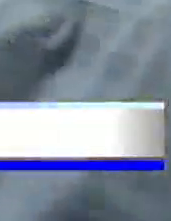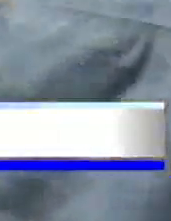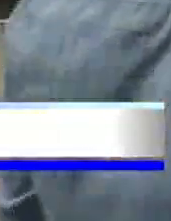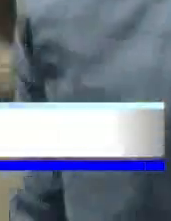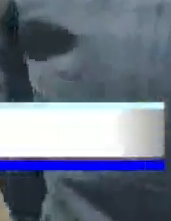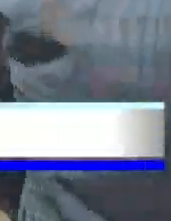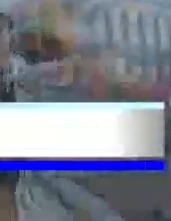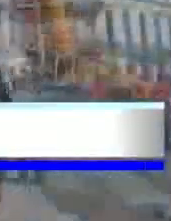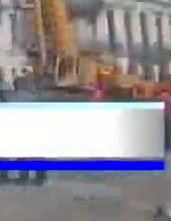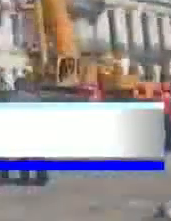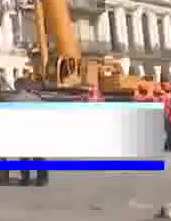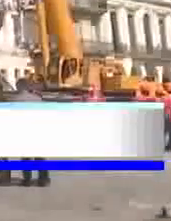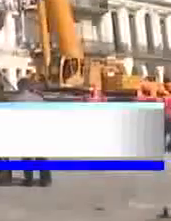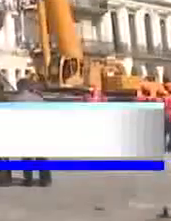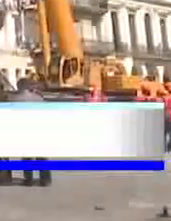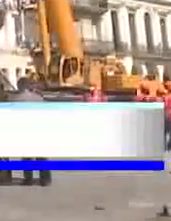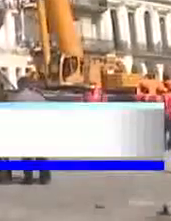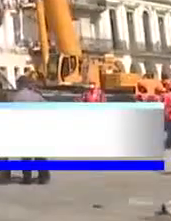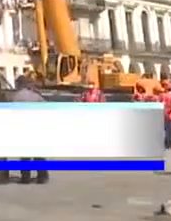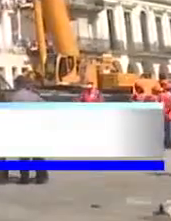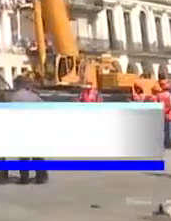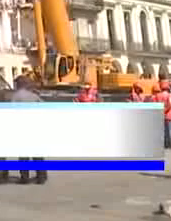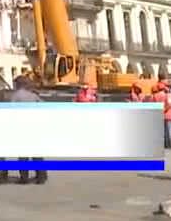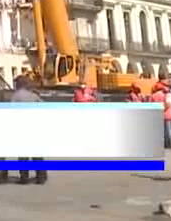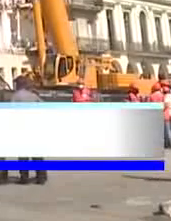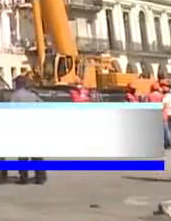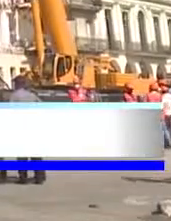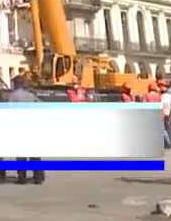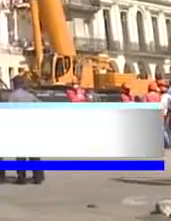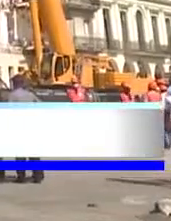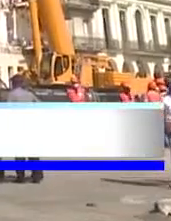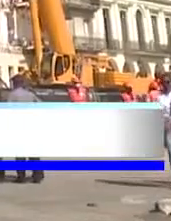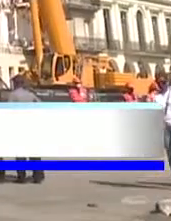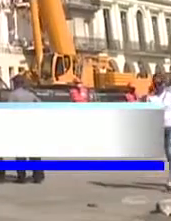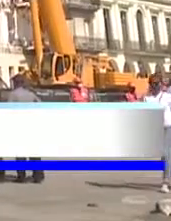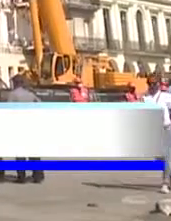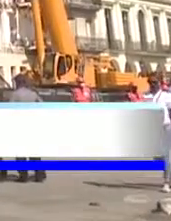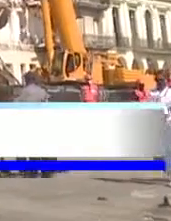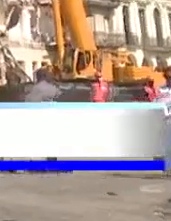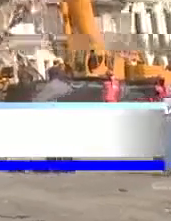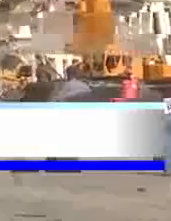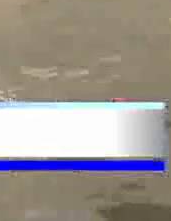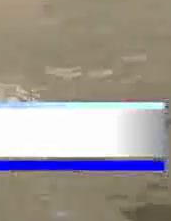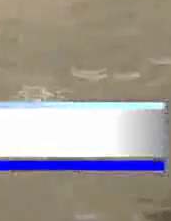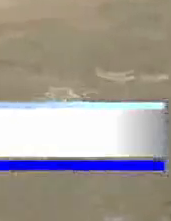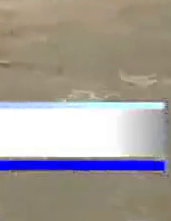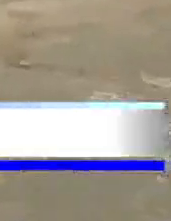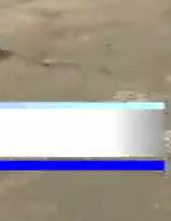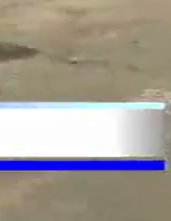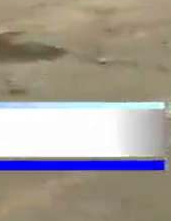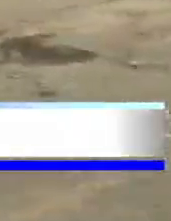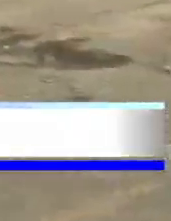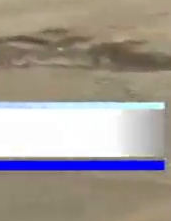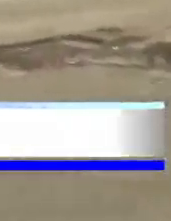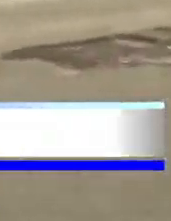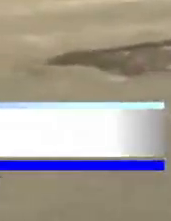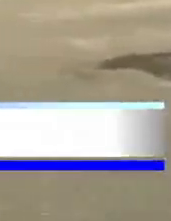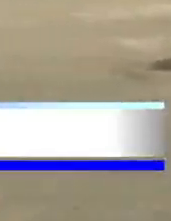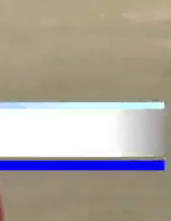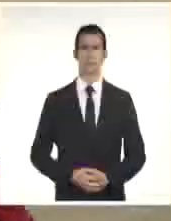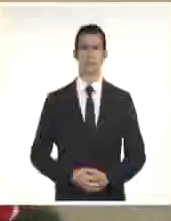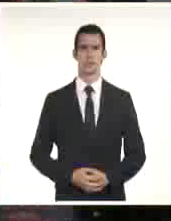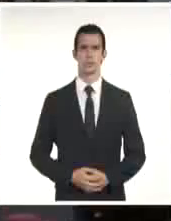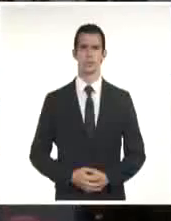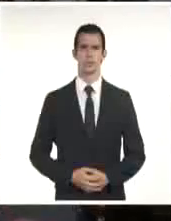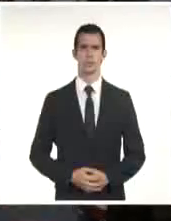viernes al mediodía. Llegaron cuando aún la nube de polvo abrazaba parte del Prado Habanero. En la casa quedaron sus hijas y a estas